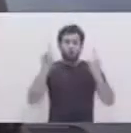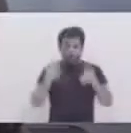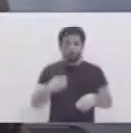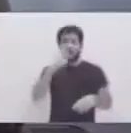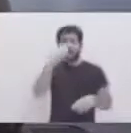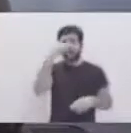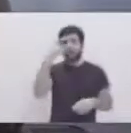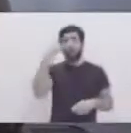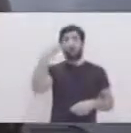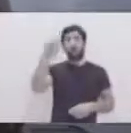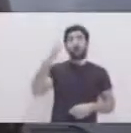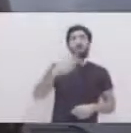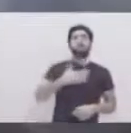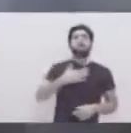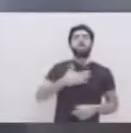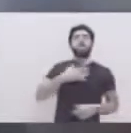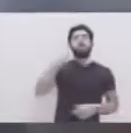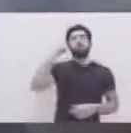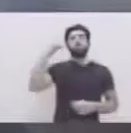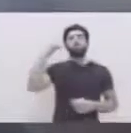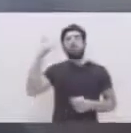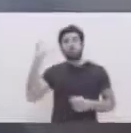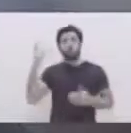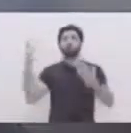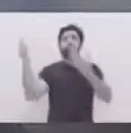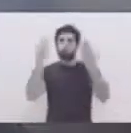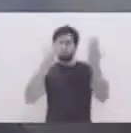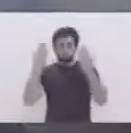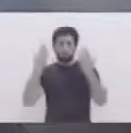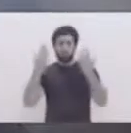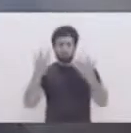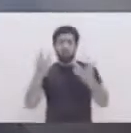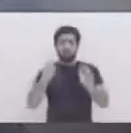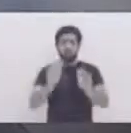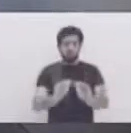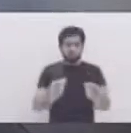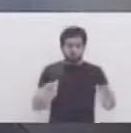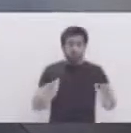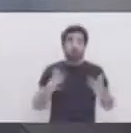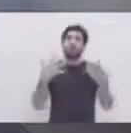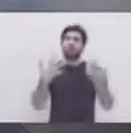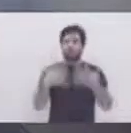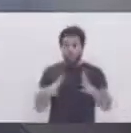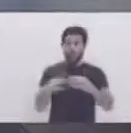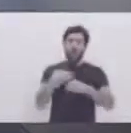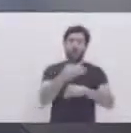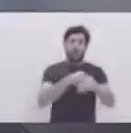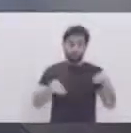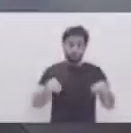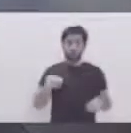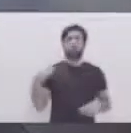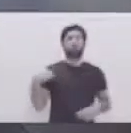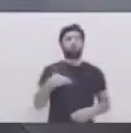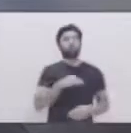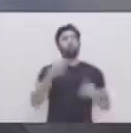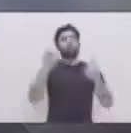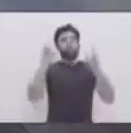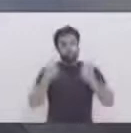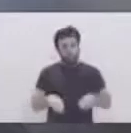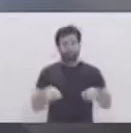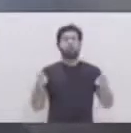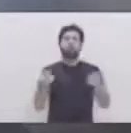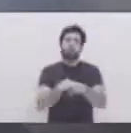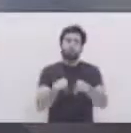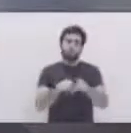deben trabajar por sus sueños. La infancia ha cambiado y nosotros necesitamos cambiar